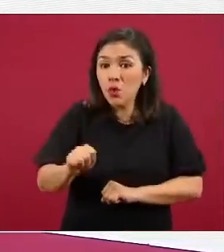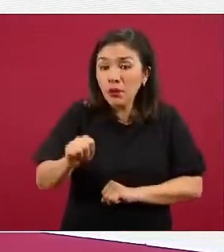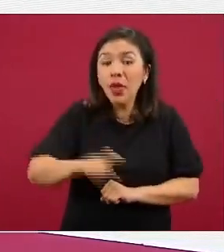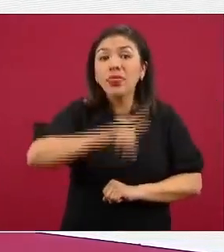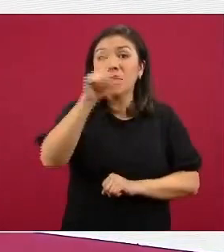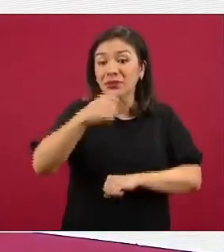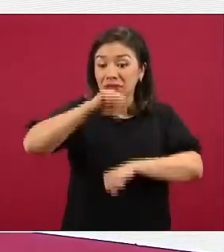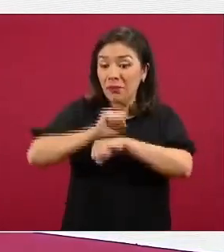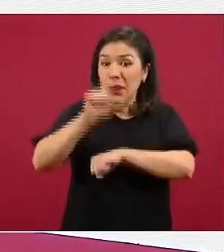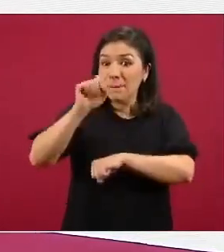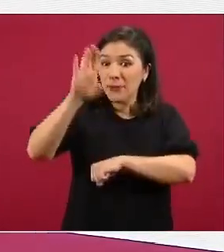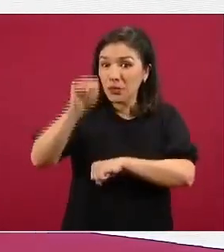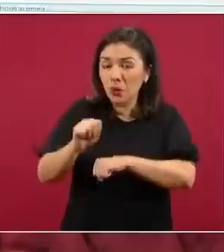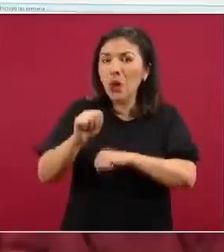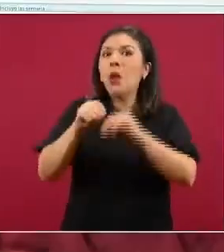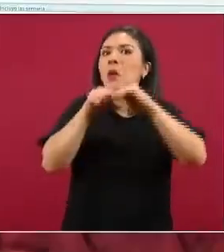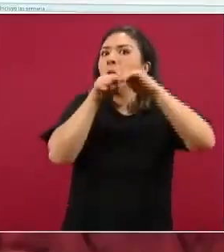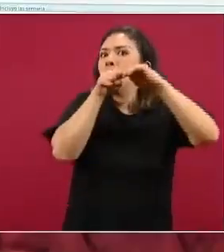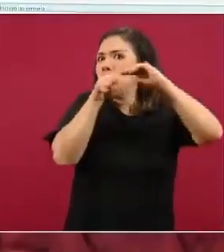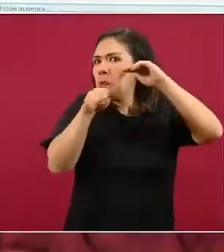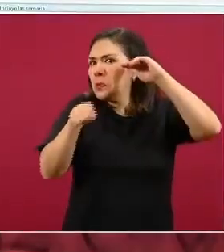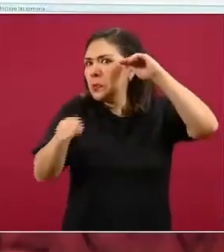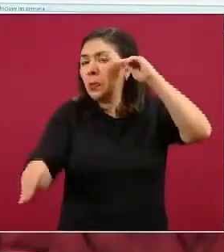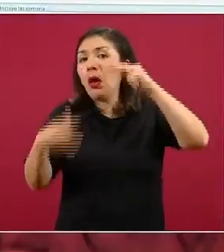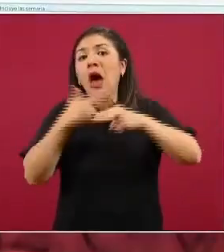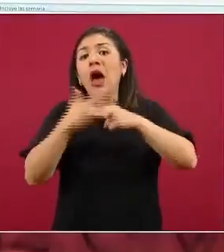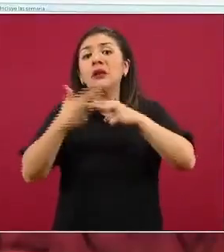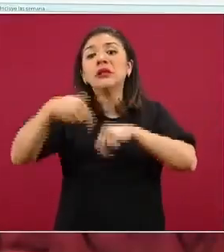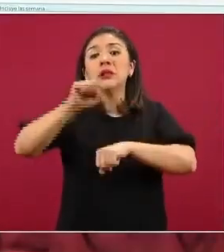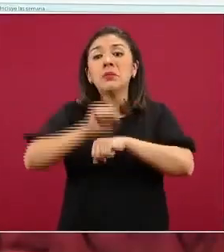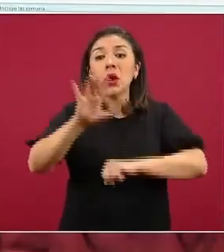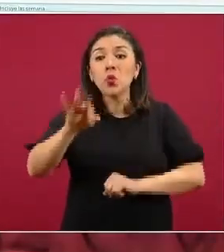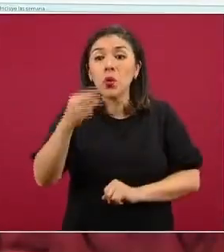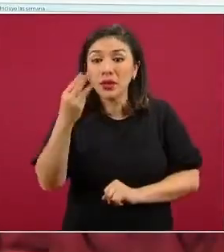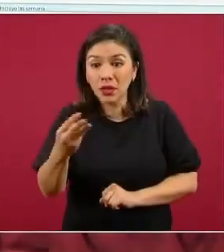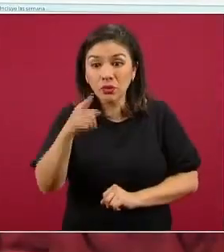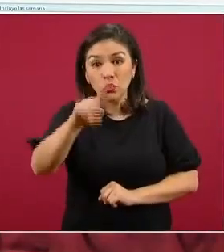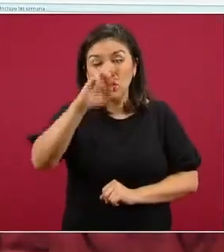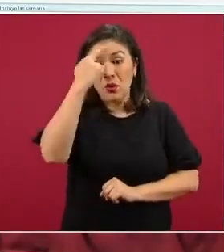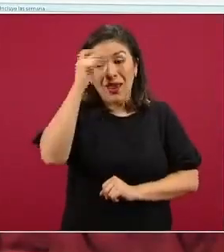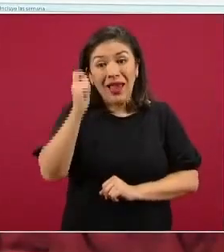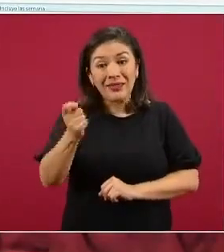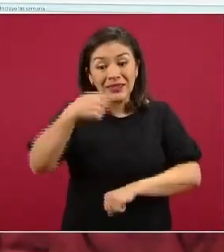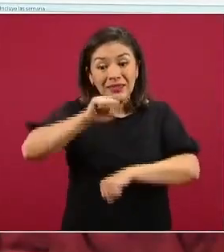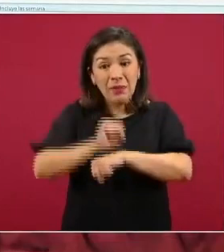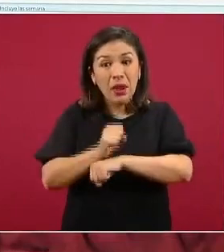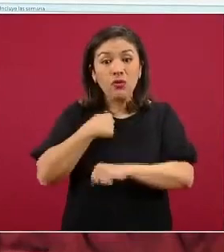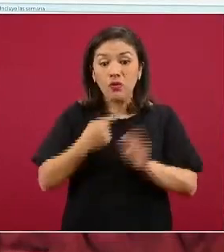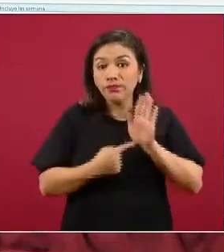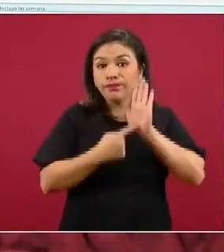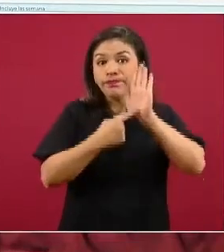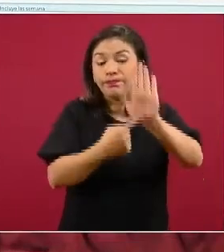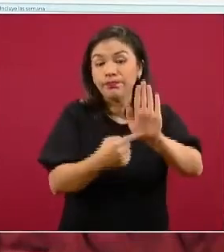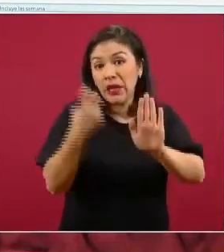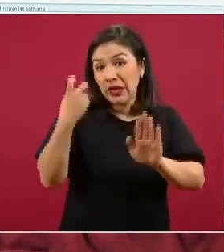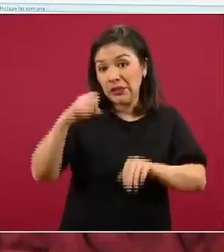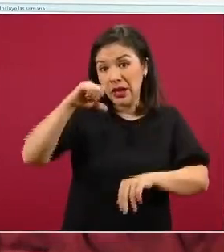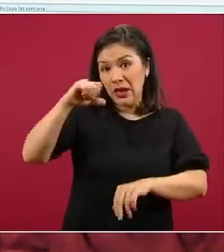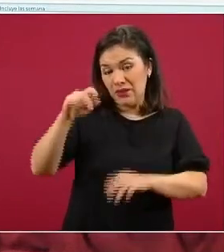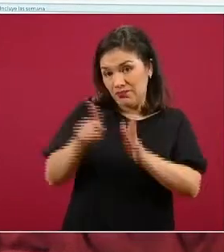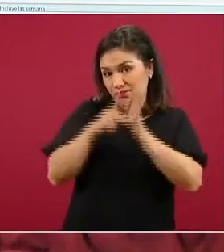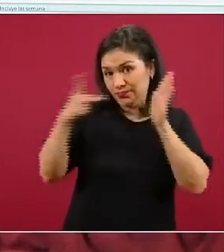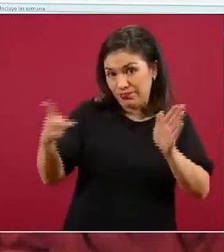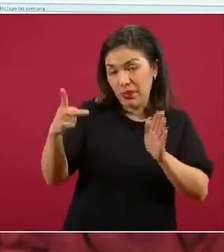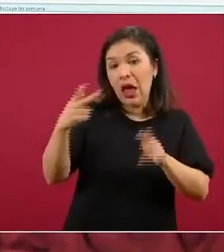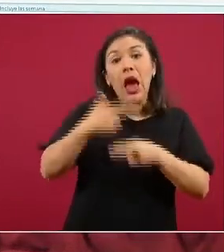de la semana 29 hemos tenido un decremento hasta la semana 43. Recuerden que es la semana que estamos presentando en este boletín, es